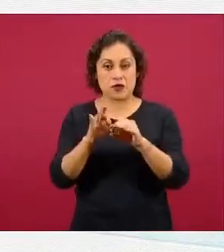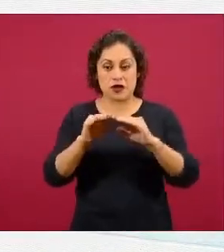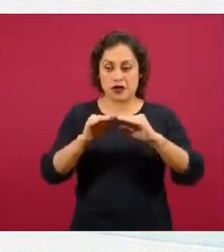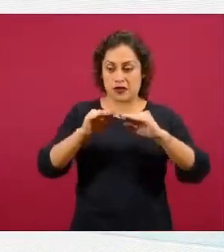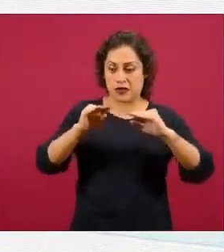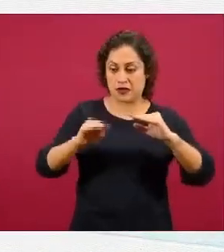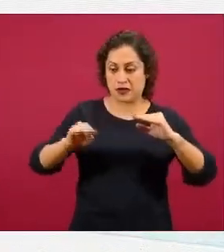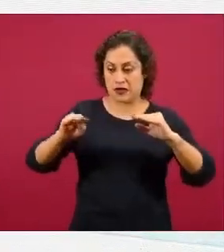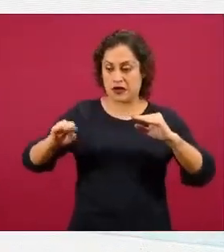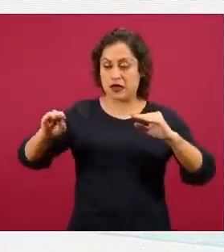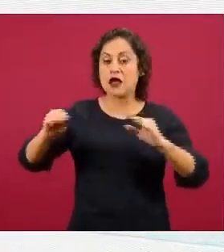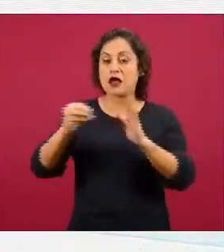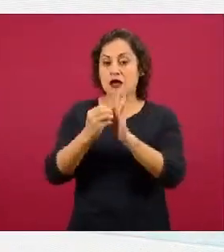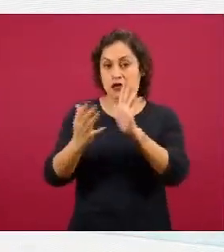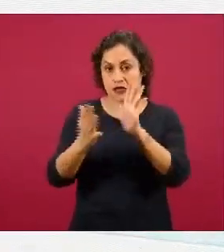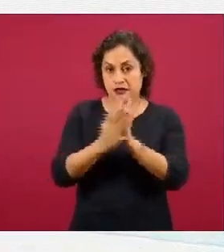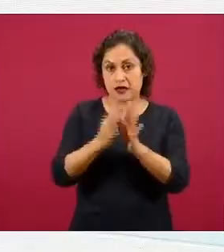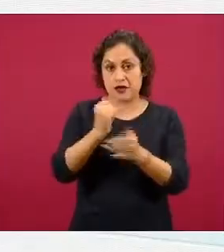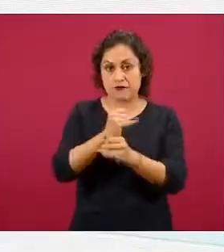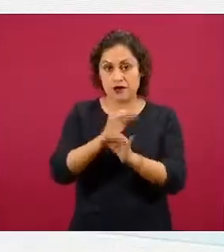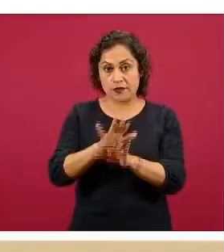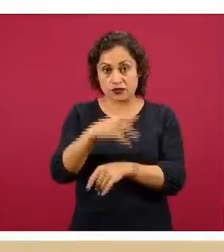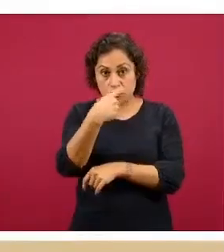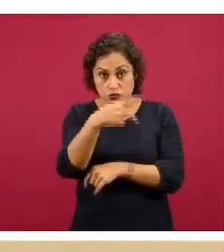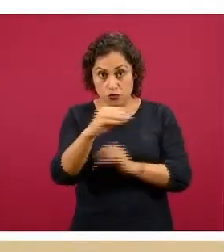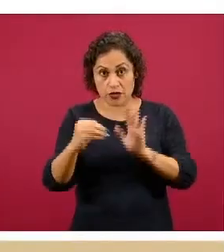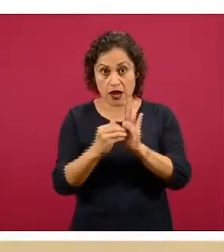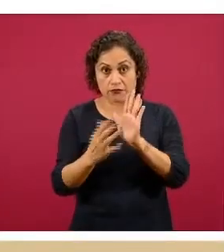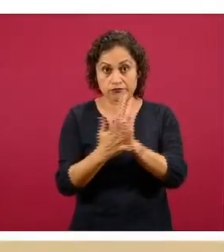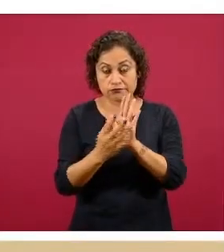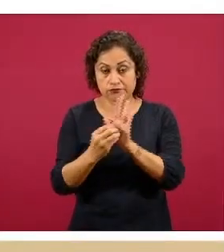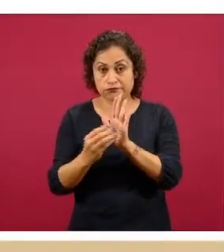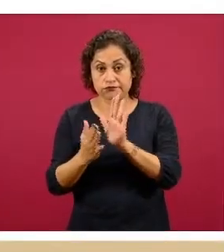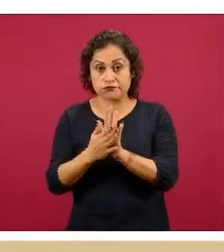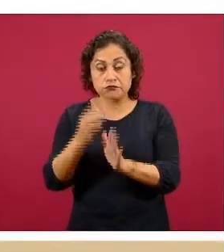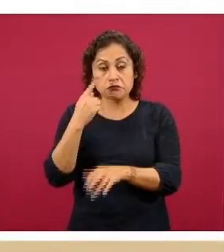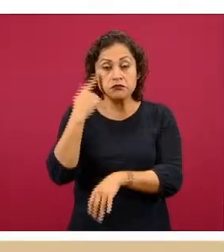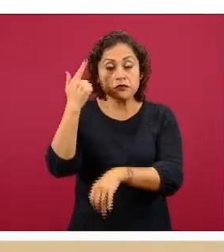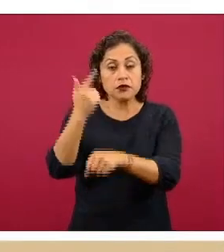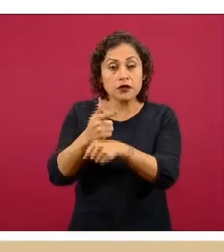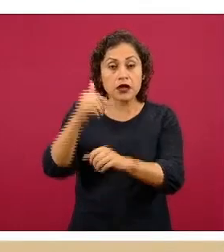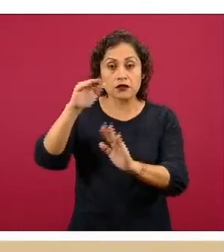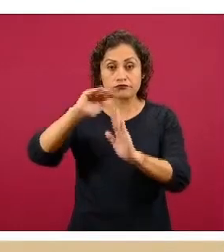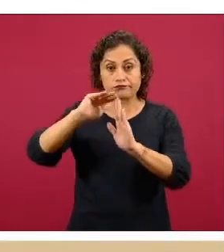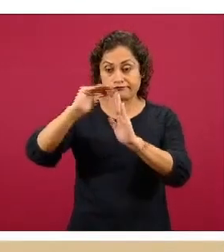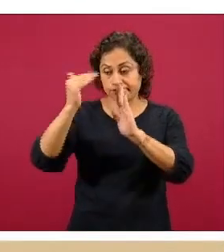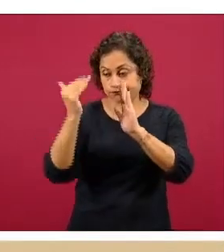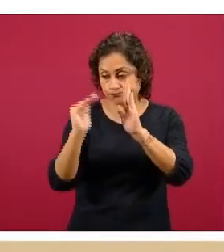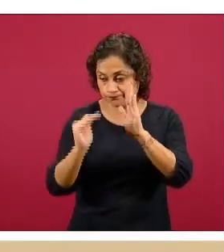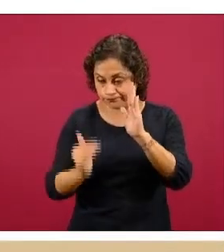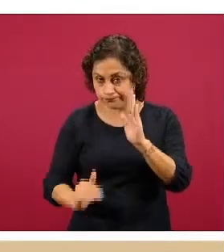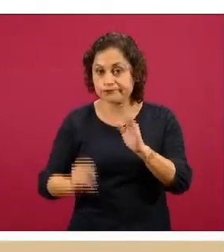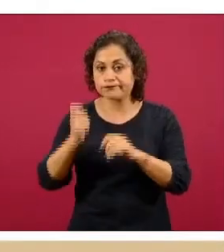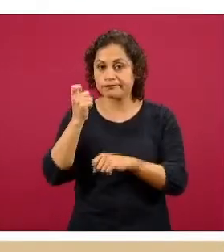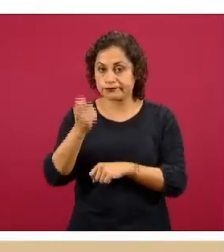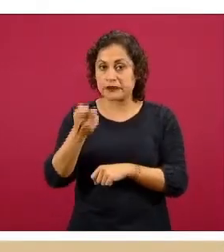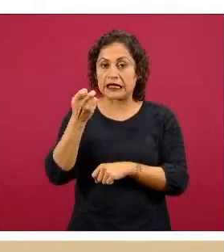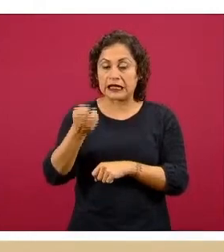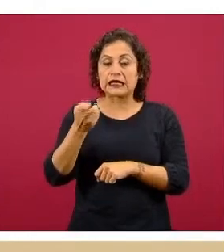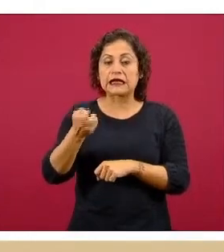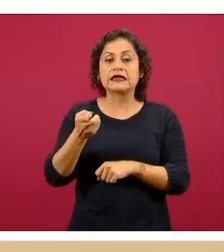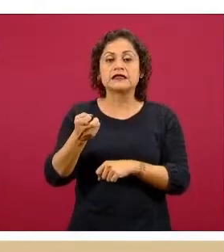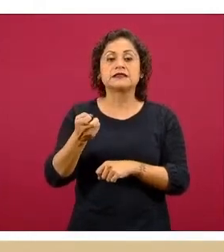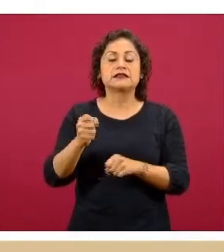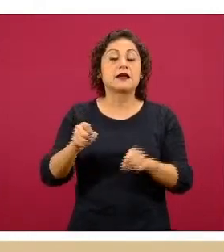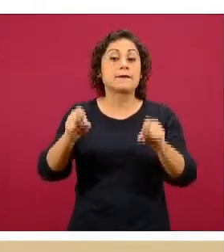datos de subregistro en las últimas semanas, eso implica que también ha tenido un descenso, ¿no? Un descenso que se ha visto también muy a la par